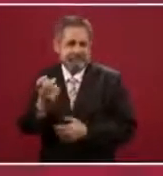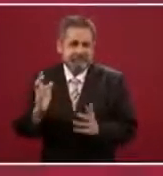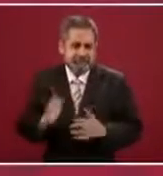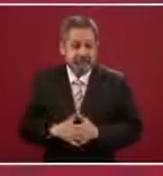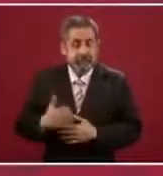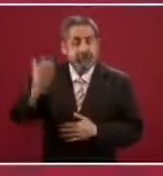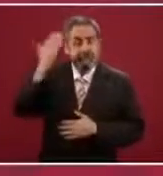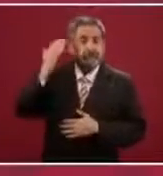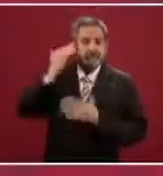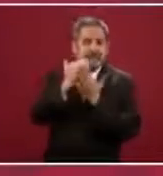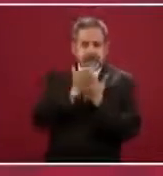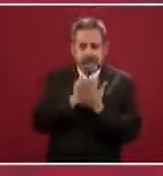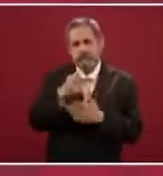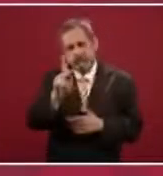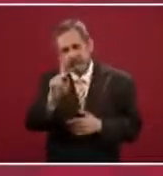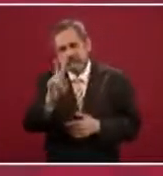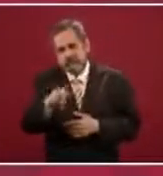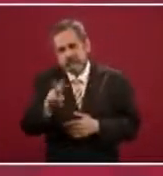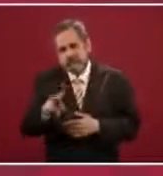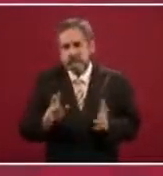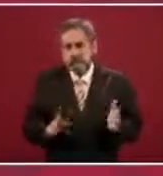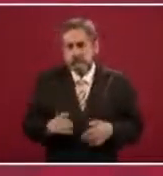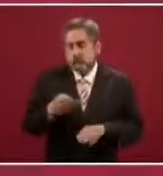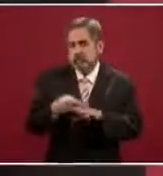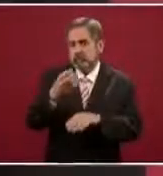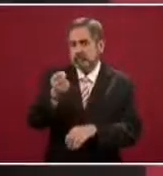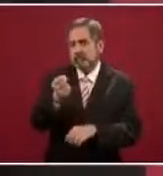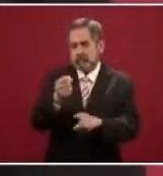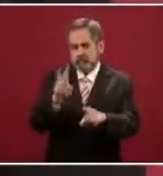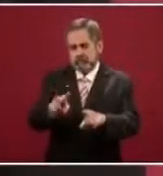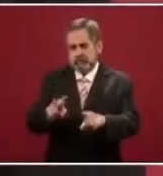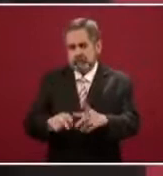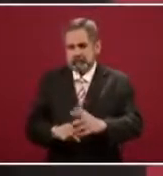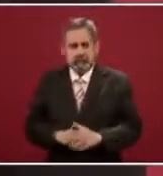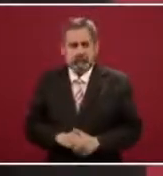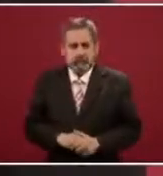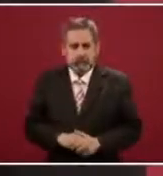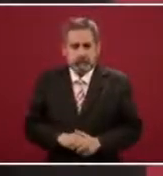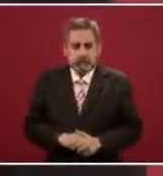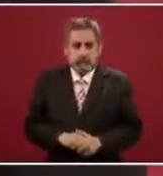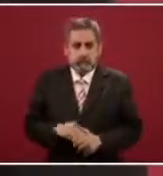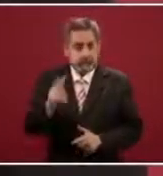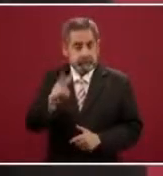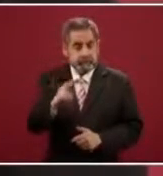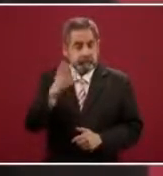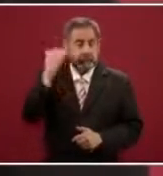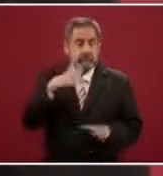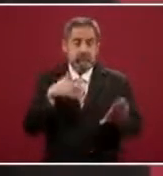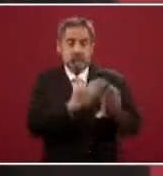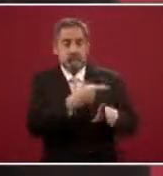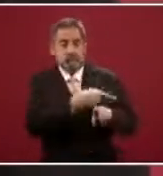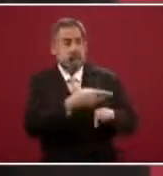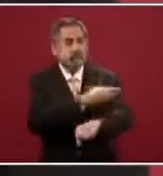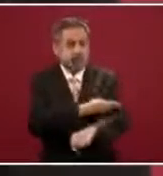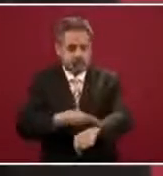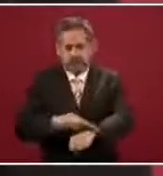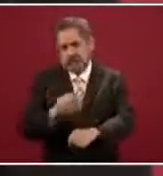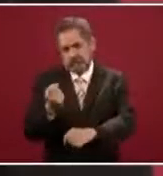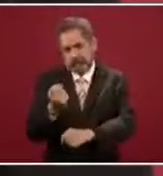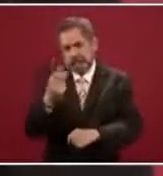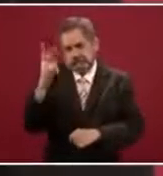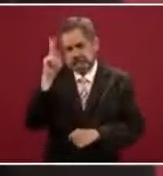antes era menos pero si fue muy fuerte que le hicieron tanto